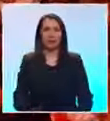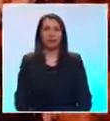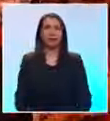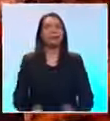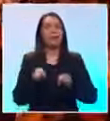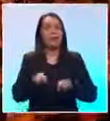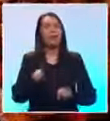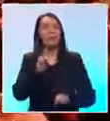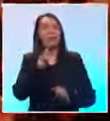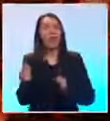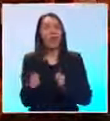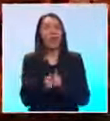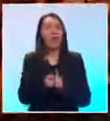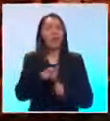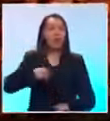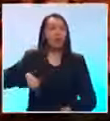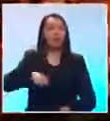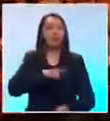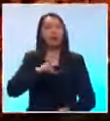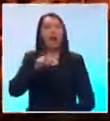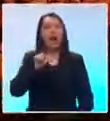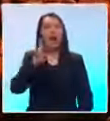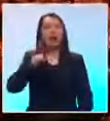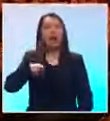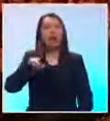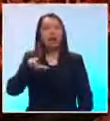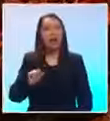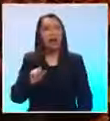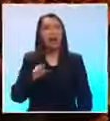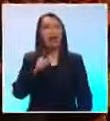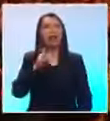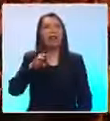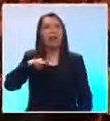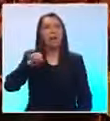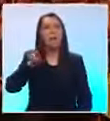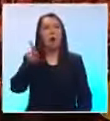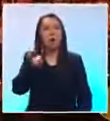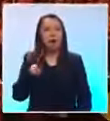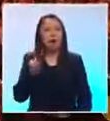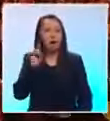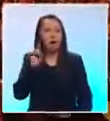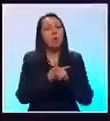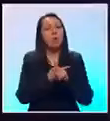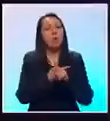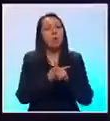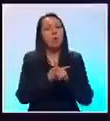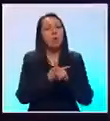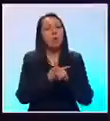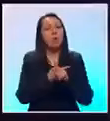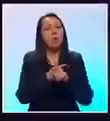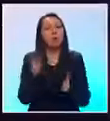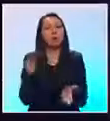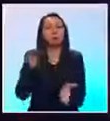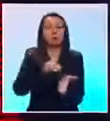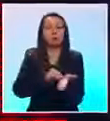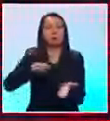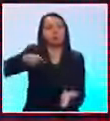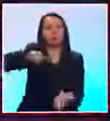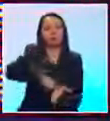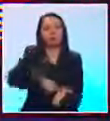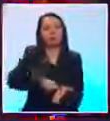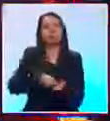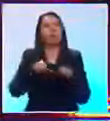Aquí está con nosotros Carolina de Mora, con Lucho Jaración,